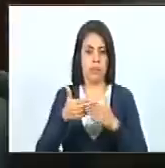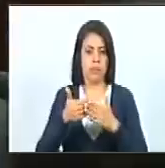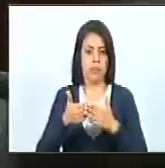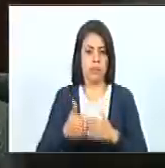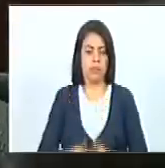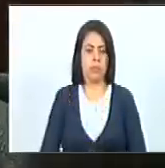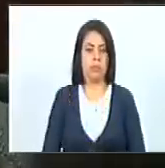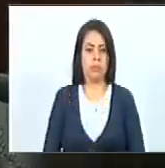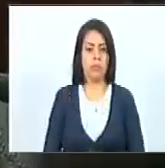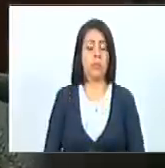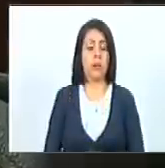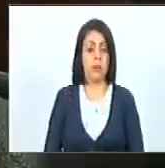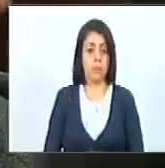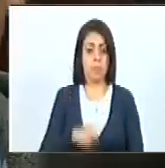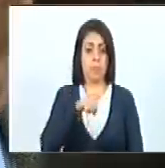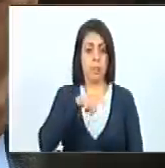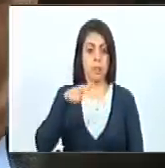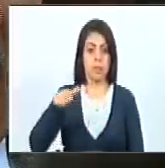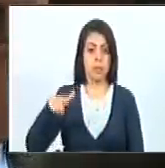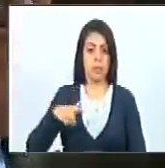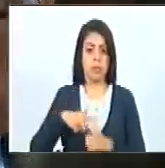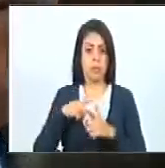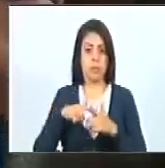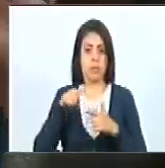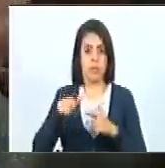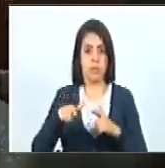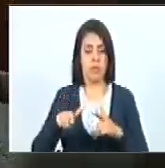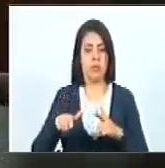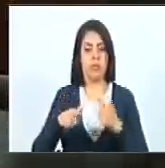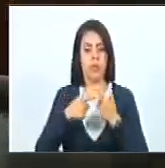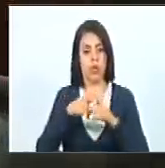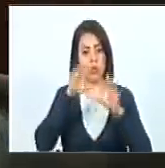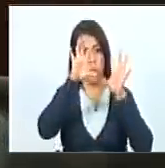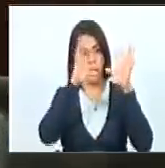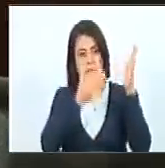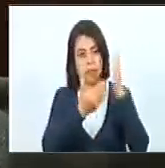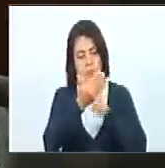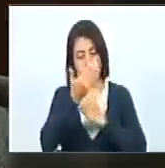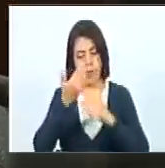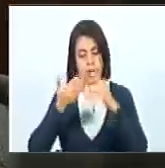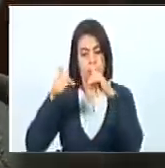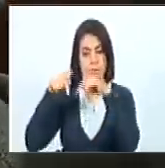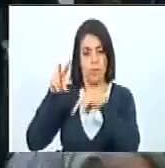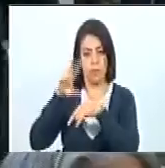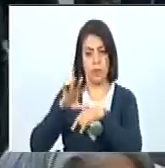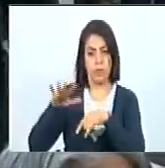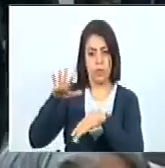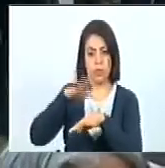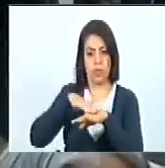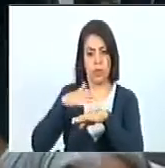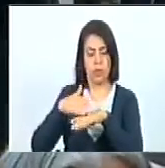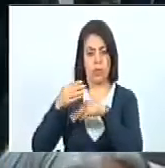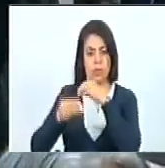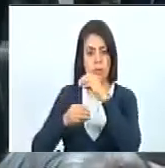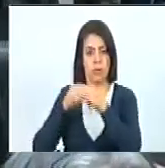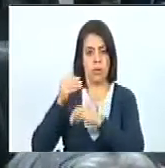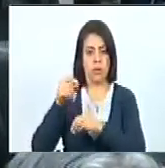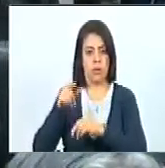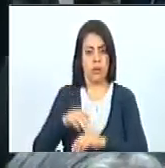aquellos actores extranjeros que han venido